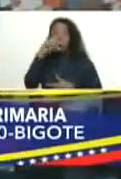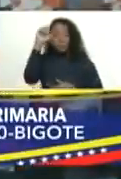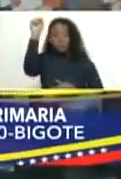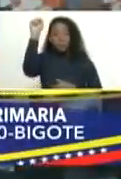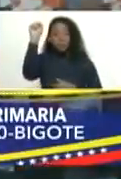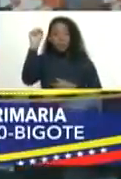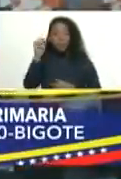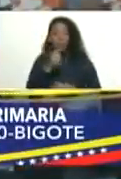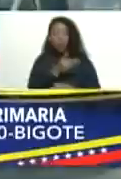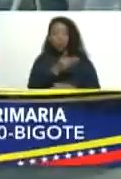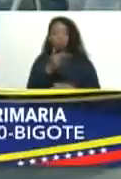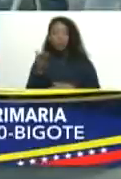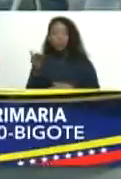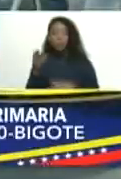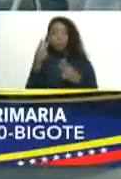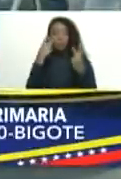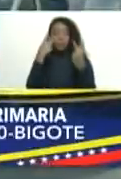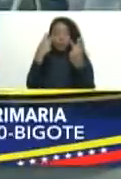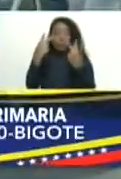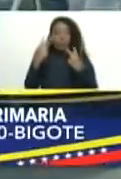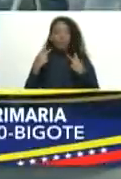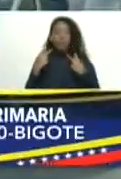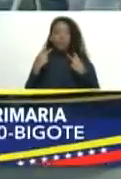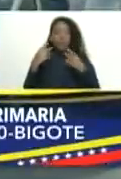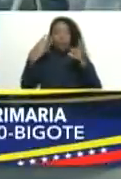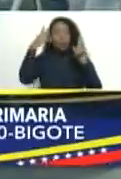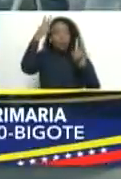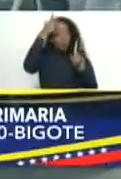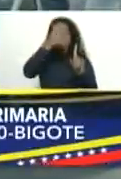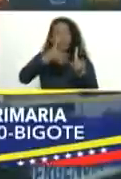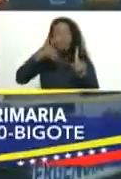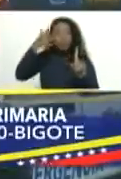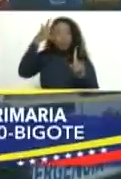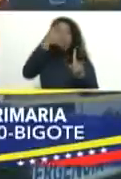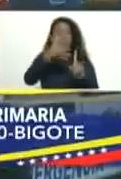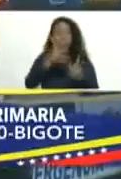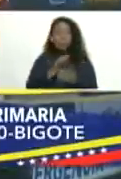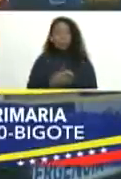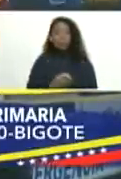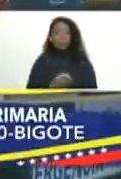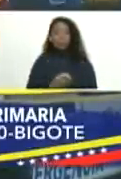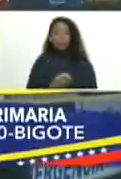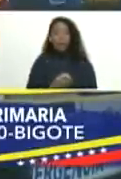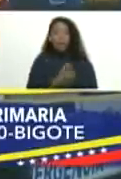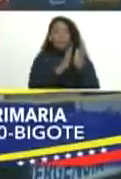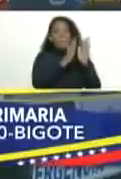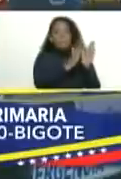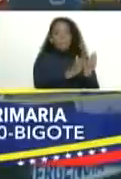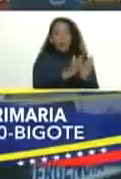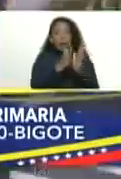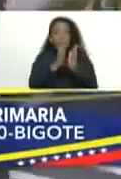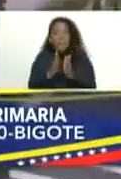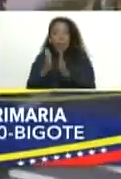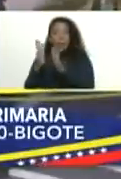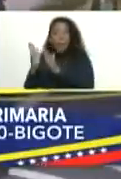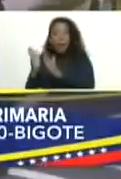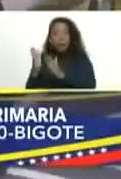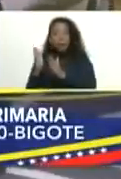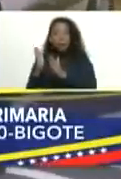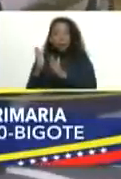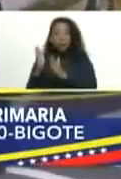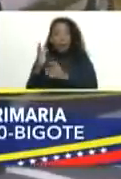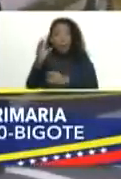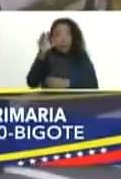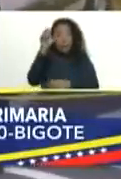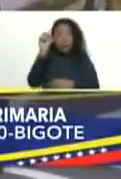como usted lo vio, como usted lo orientó y usted lo ha organizado porque lo entendió